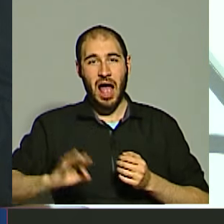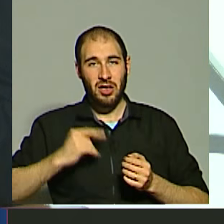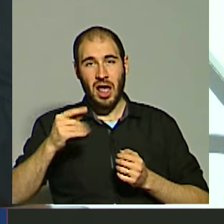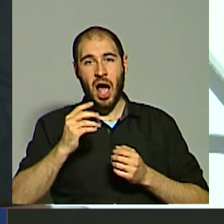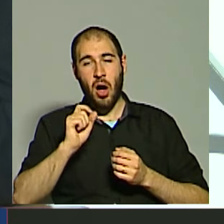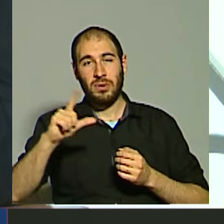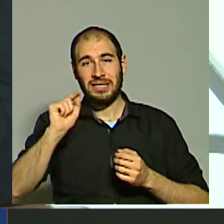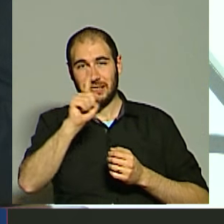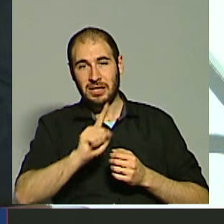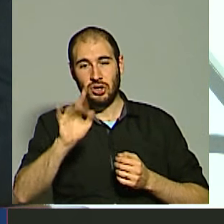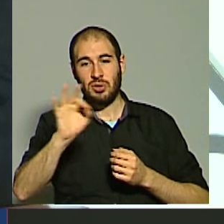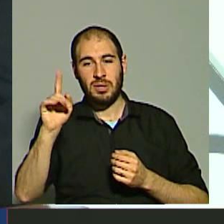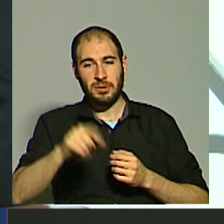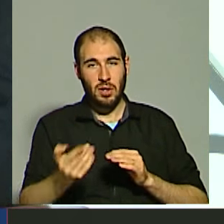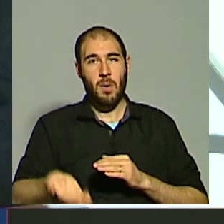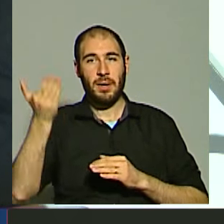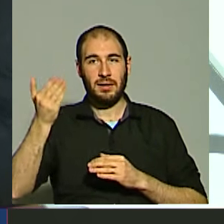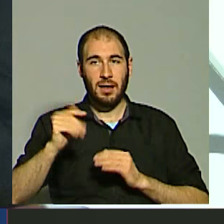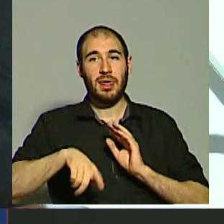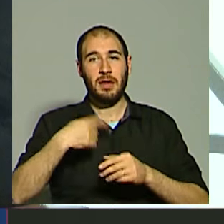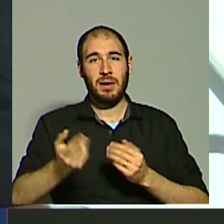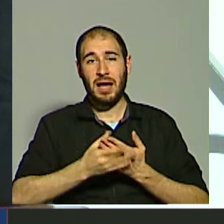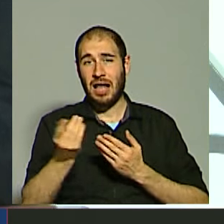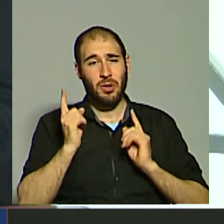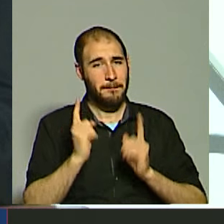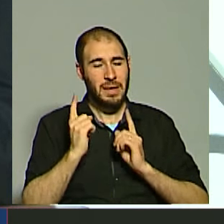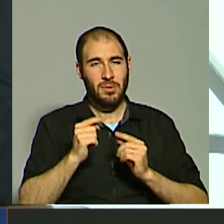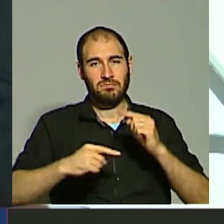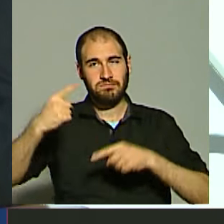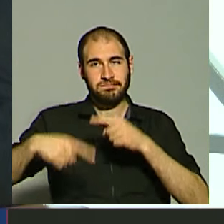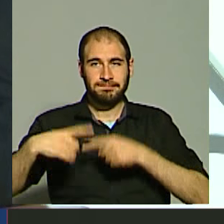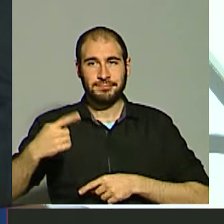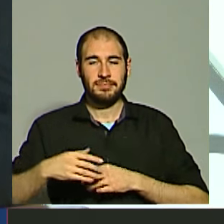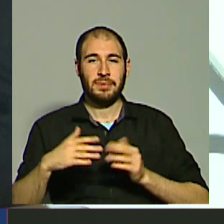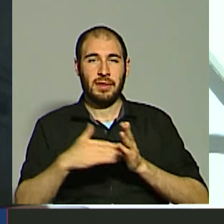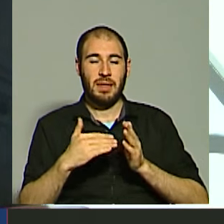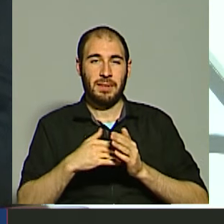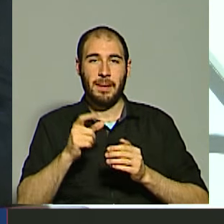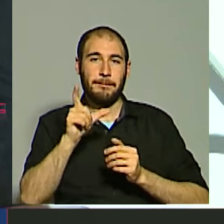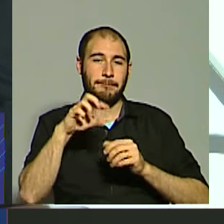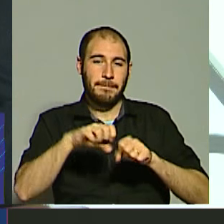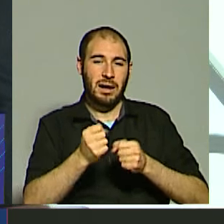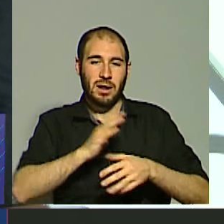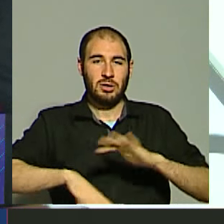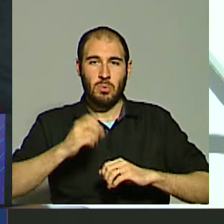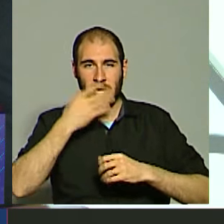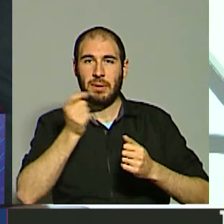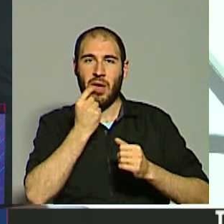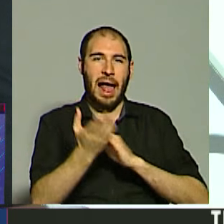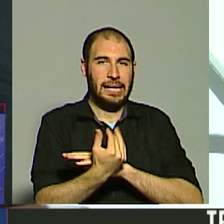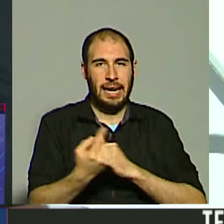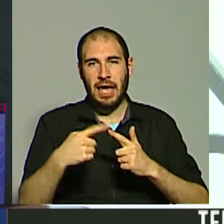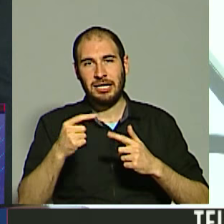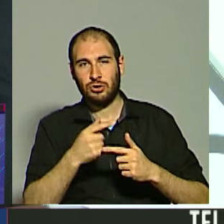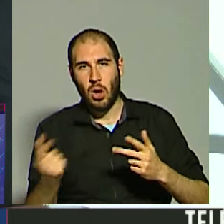subido más del 150%. Y después con los costos fijos y costos variables que tiene cualquier panadero. Estoy hablando de un alquiler, estoy